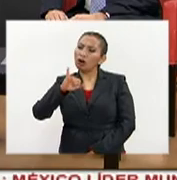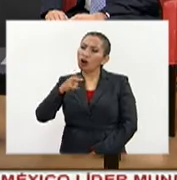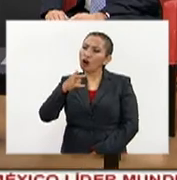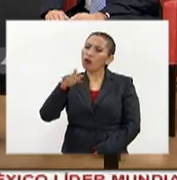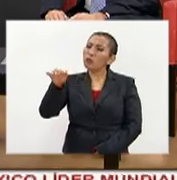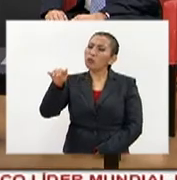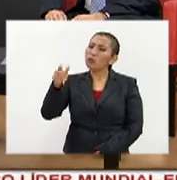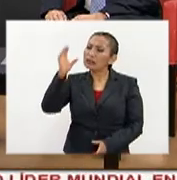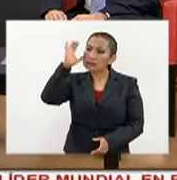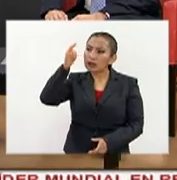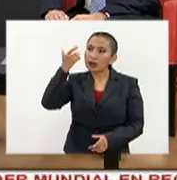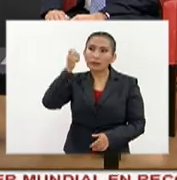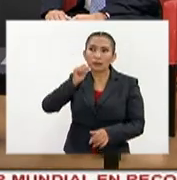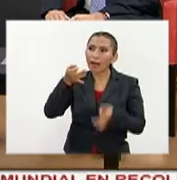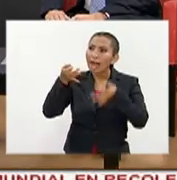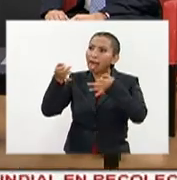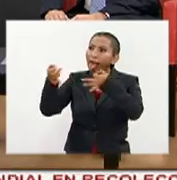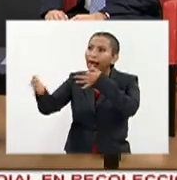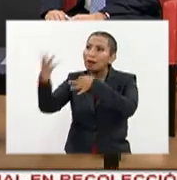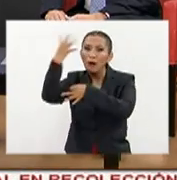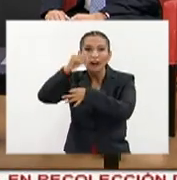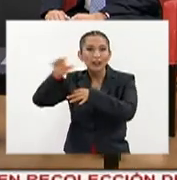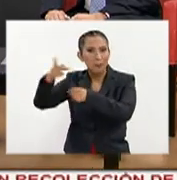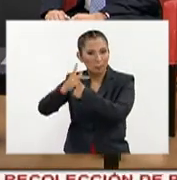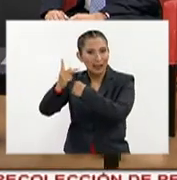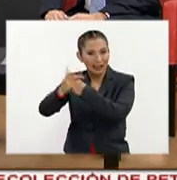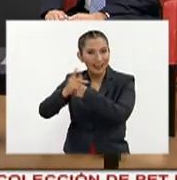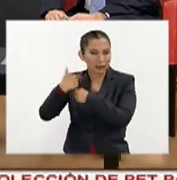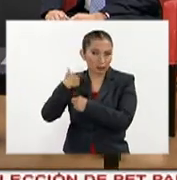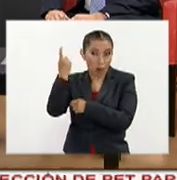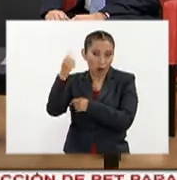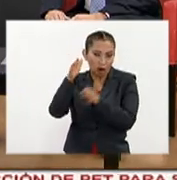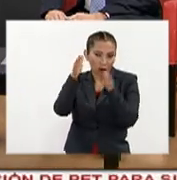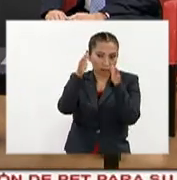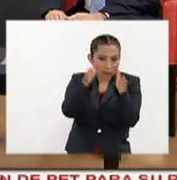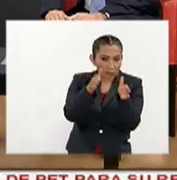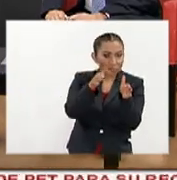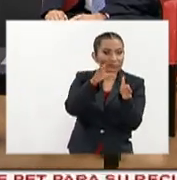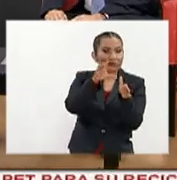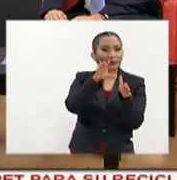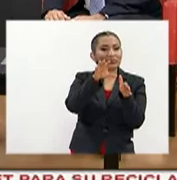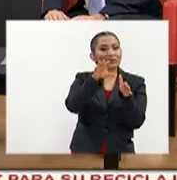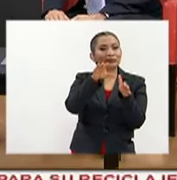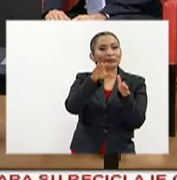siempre un país enigmático por muchas razones, ¿no? Por un lado, es esa